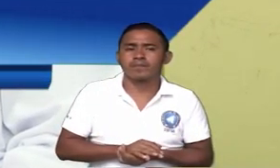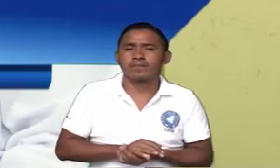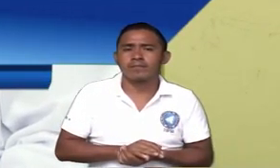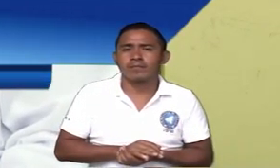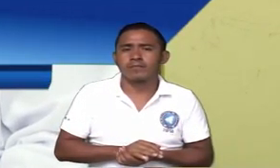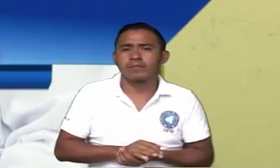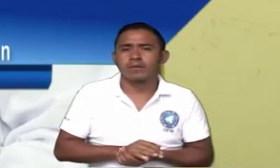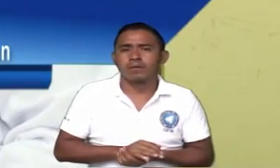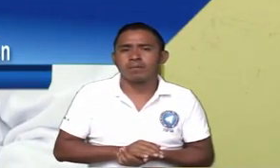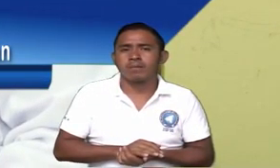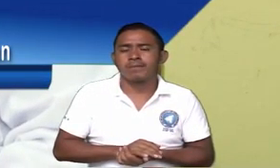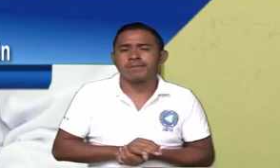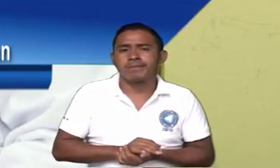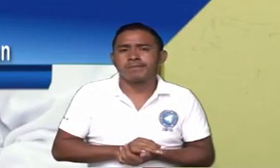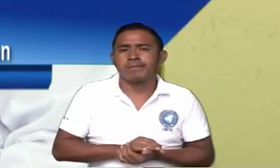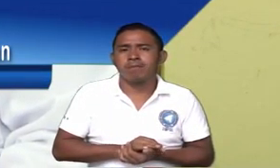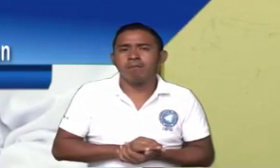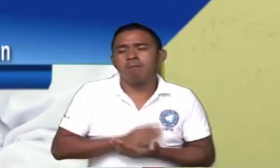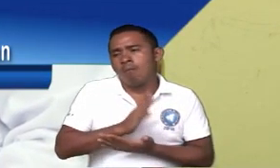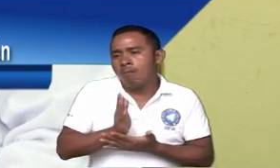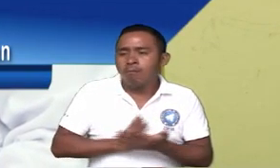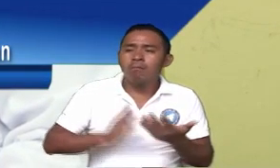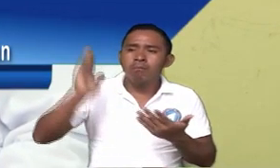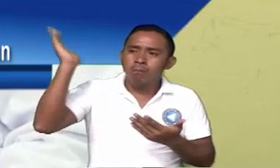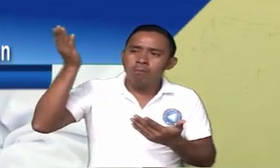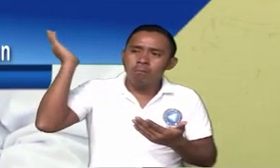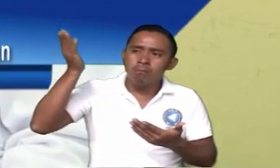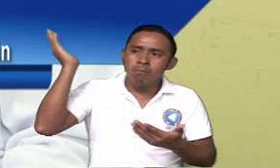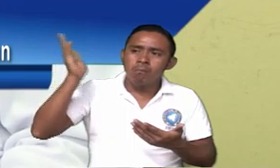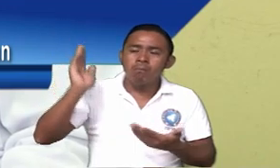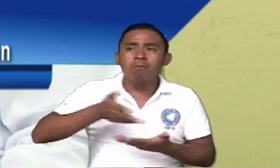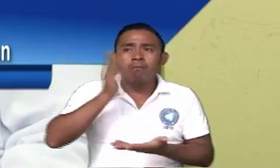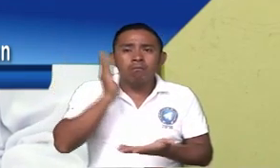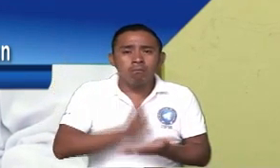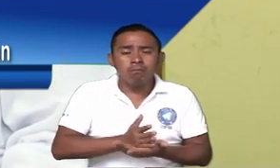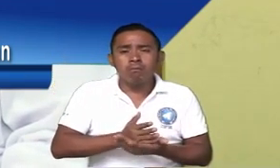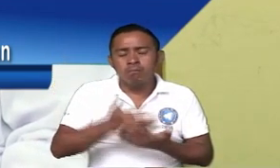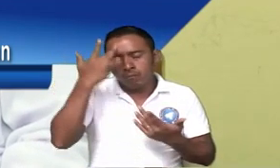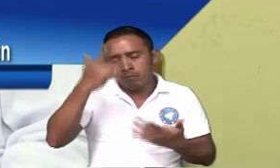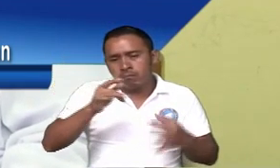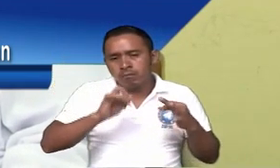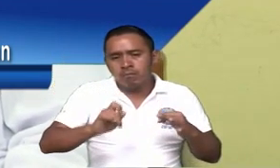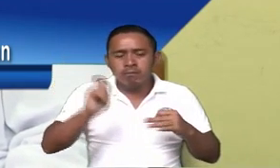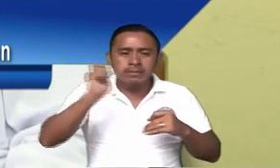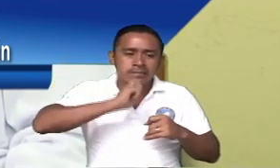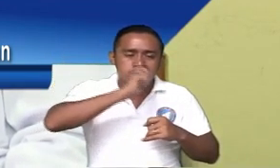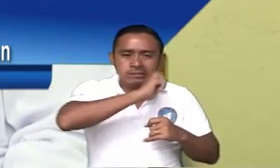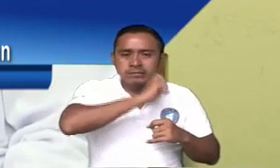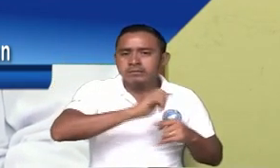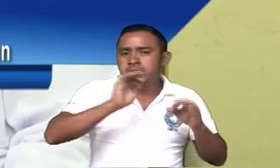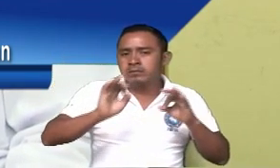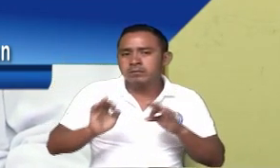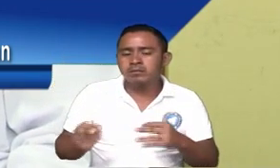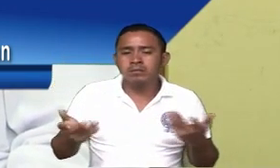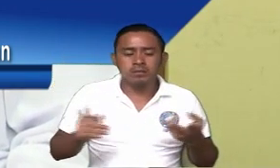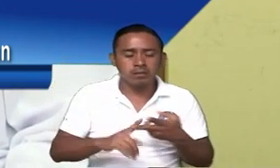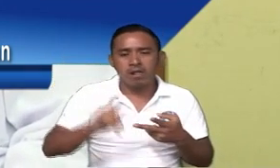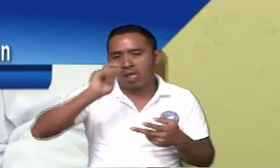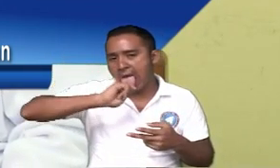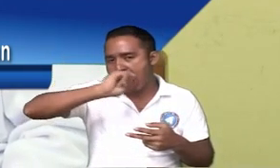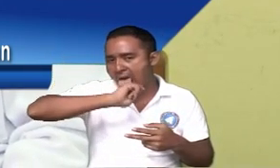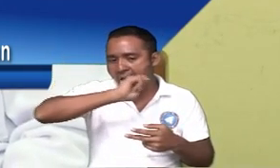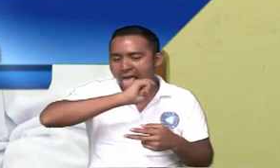hay algunas charlas para poder determinar un correcto cepillado dental, un correcto cepillado de la